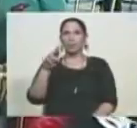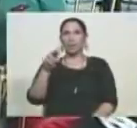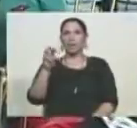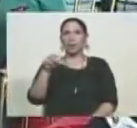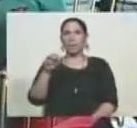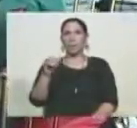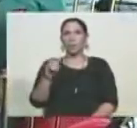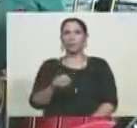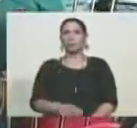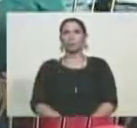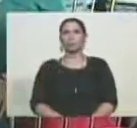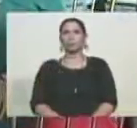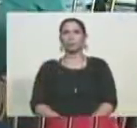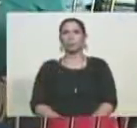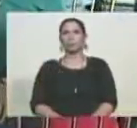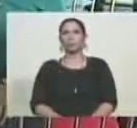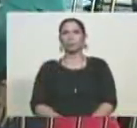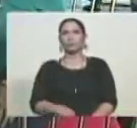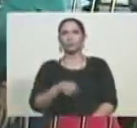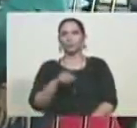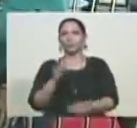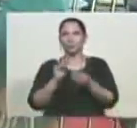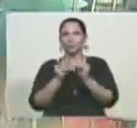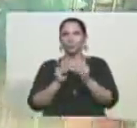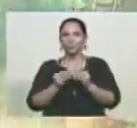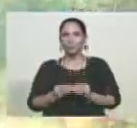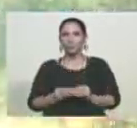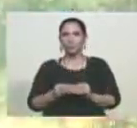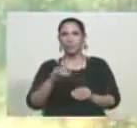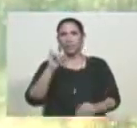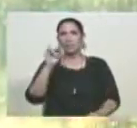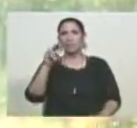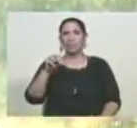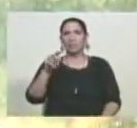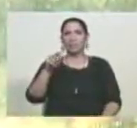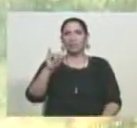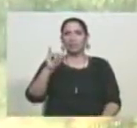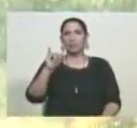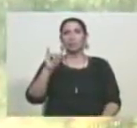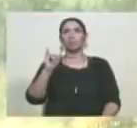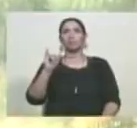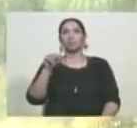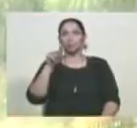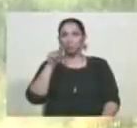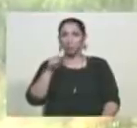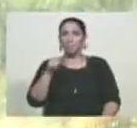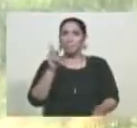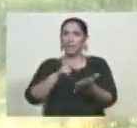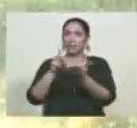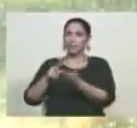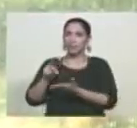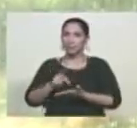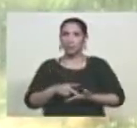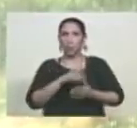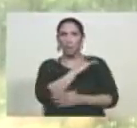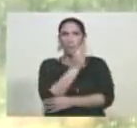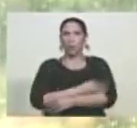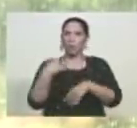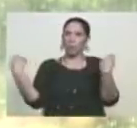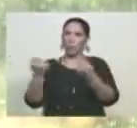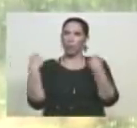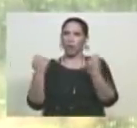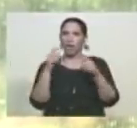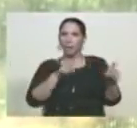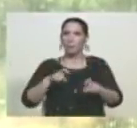Como lo dijimos antes, la intervención y reestructuración del INTI con participación del Poder Popular Campesino y la retoma y retomar la